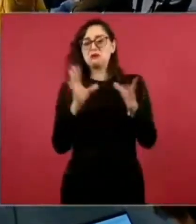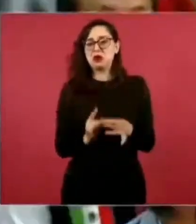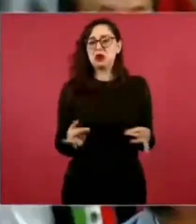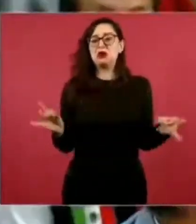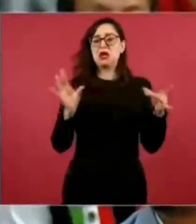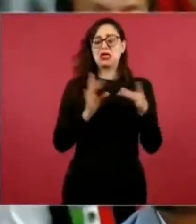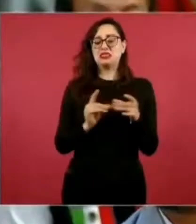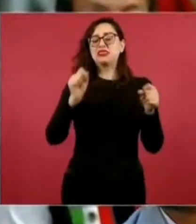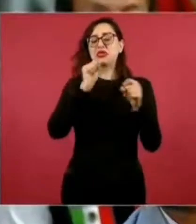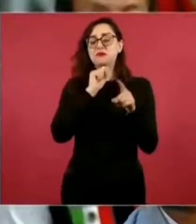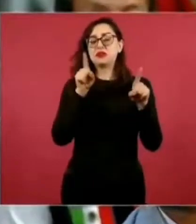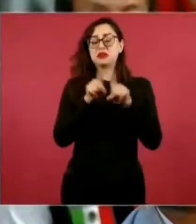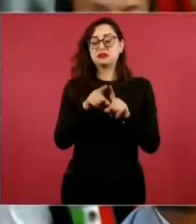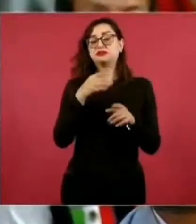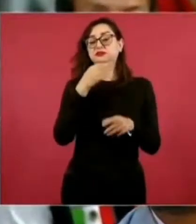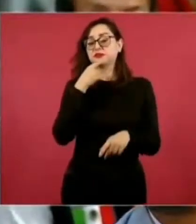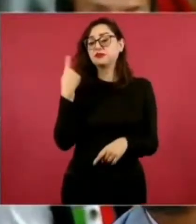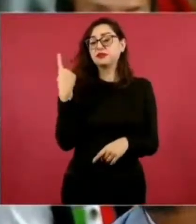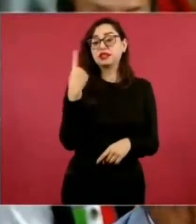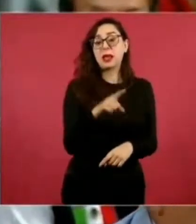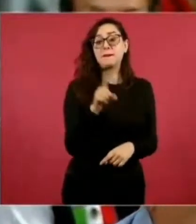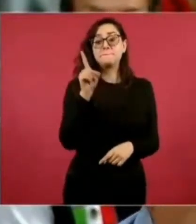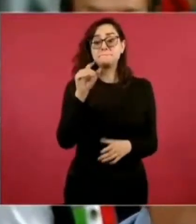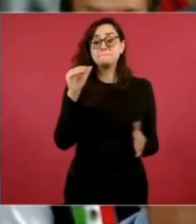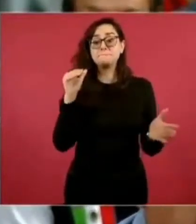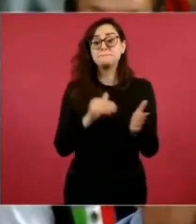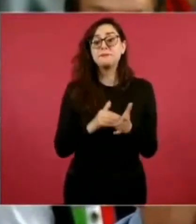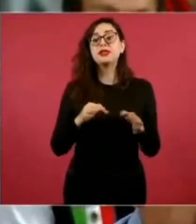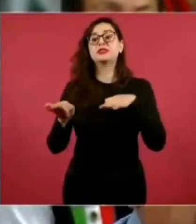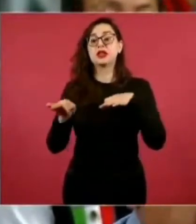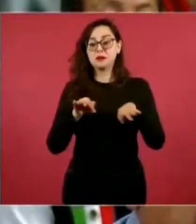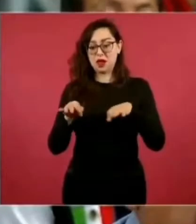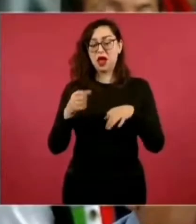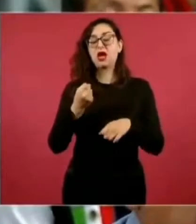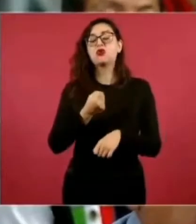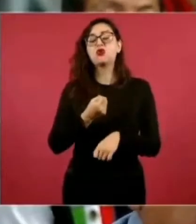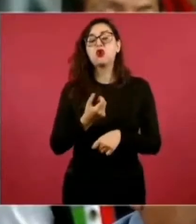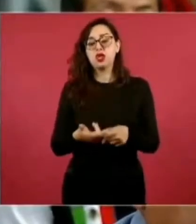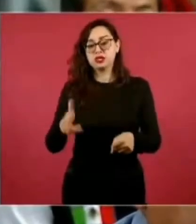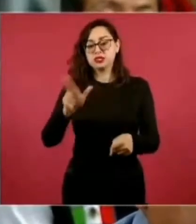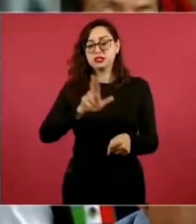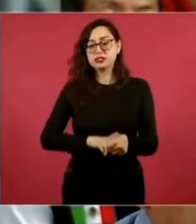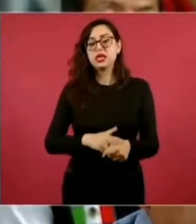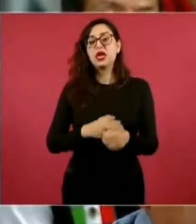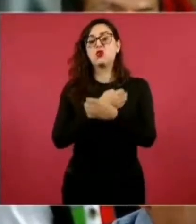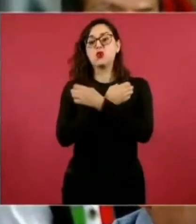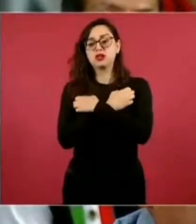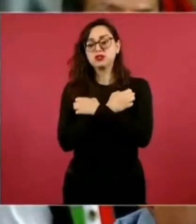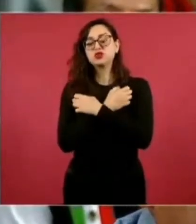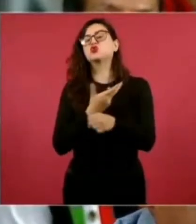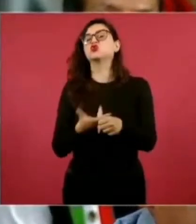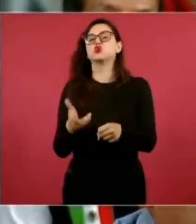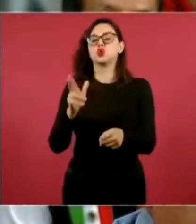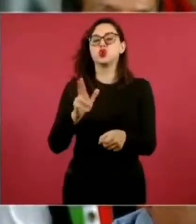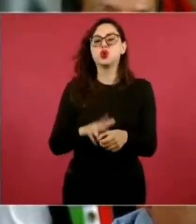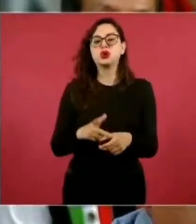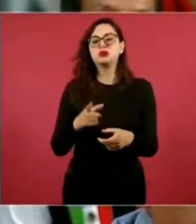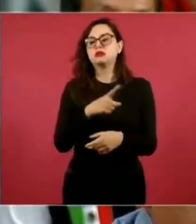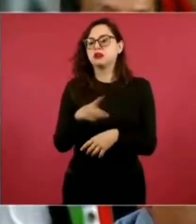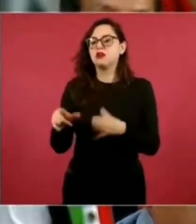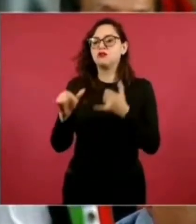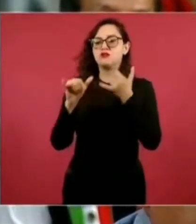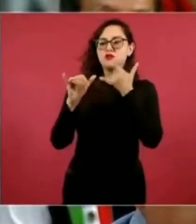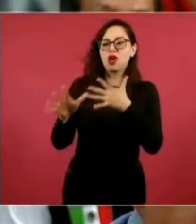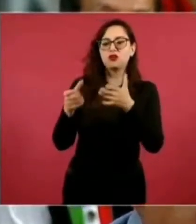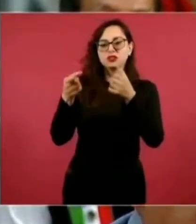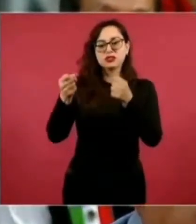una mañanera, más de 1,000 trabajadores de salud, educación y seguridad pública fueron defraudados con seguros de vida. Uno